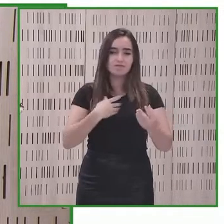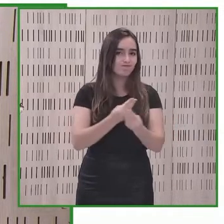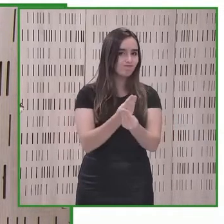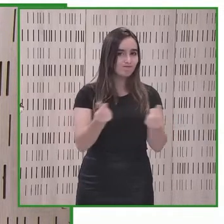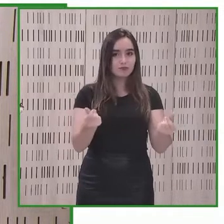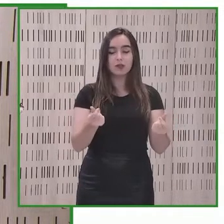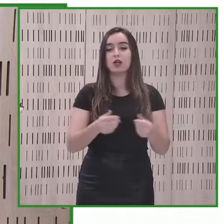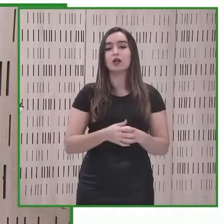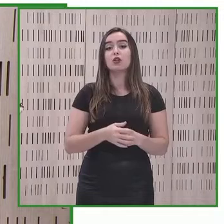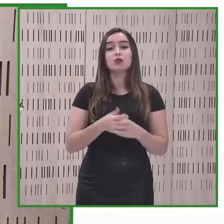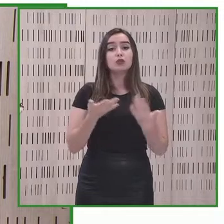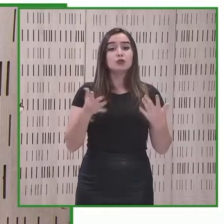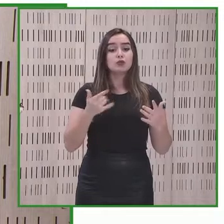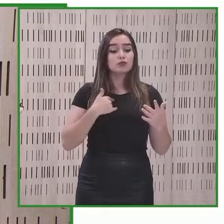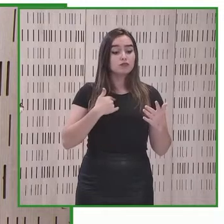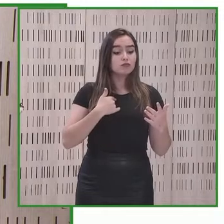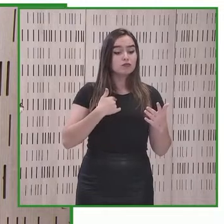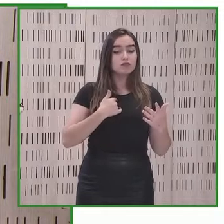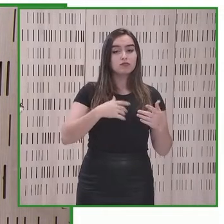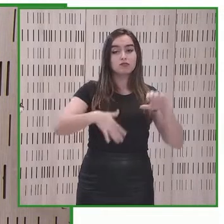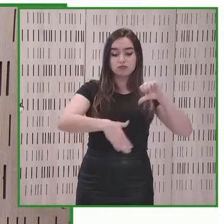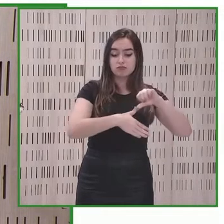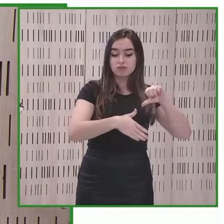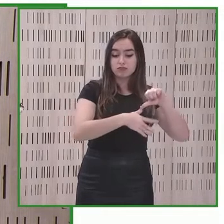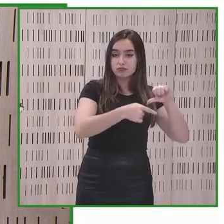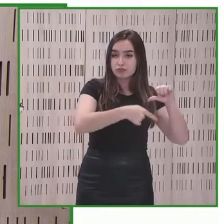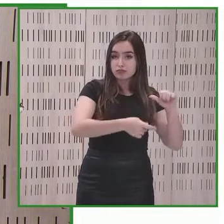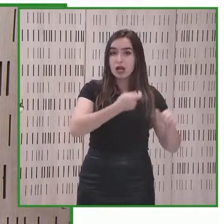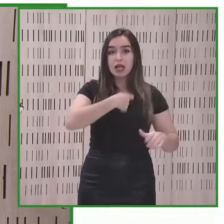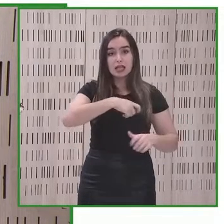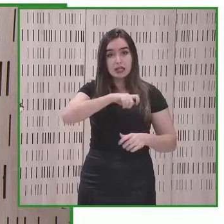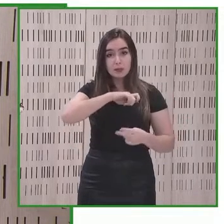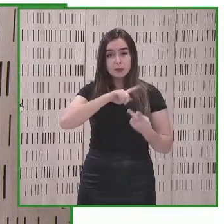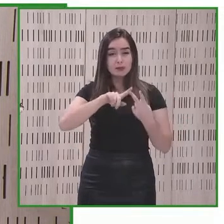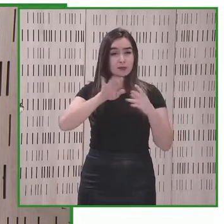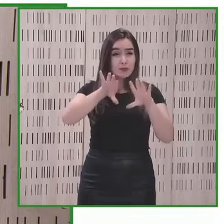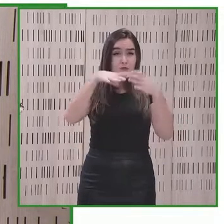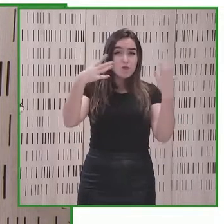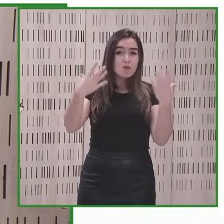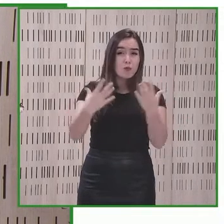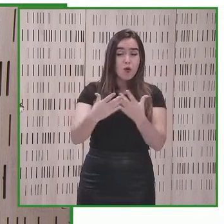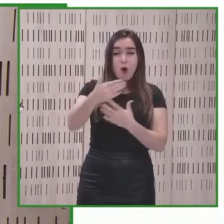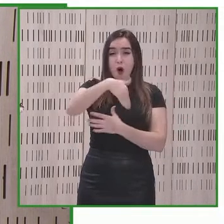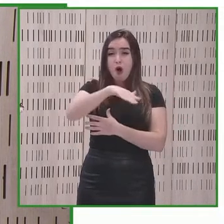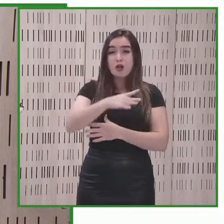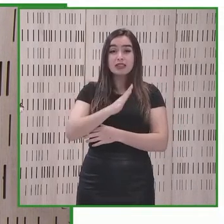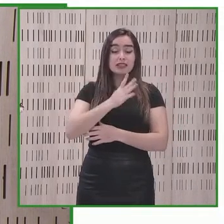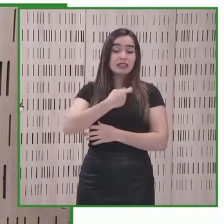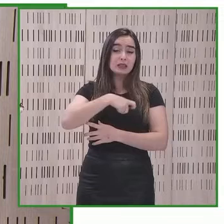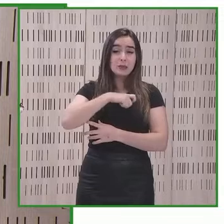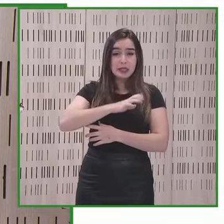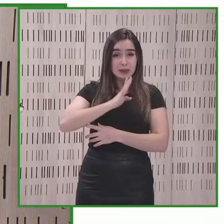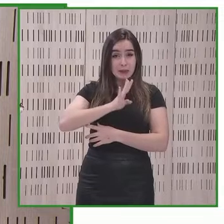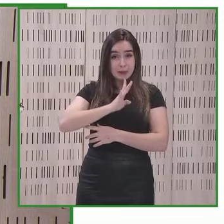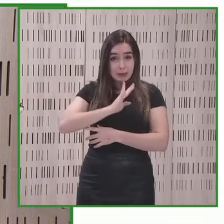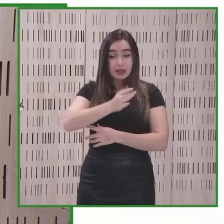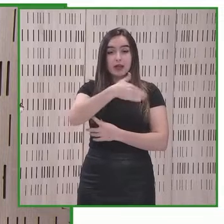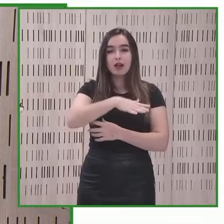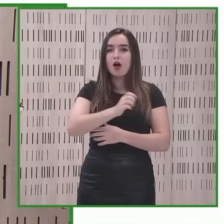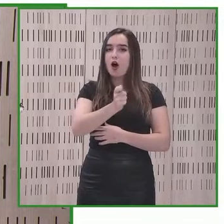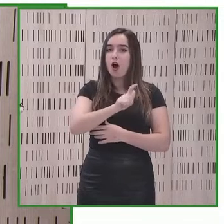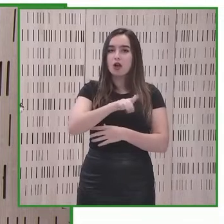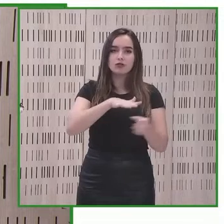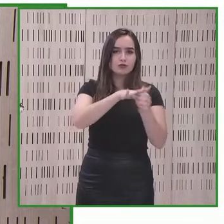que fortalezcan la innovación social en américa latina españa y todo el mundo hispanoparlante sabemos que nuestra región hay muchos